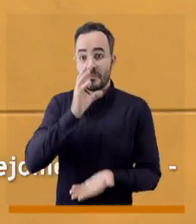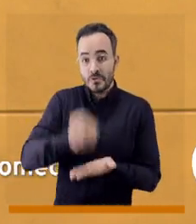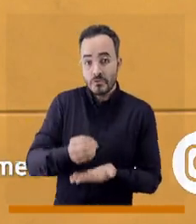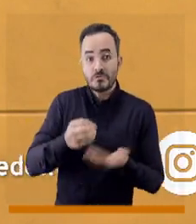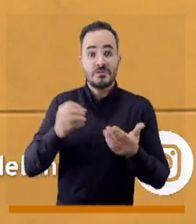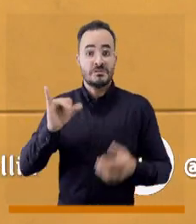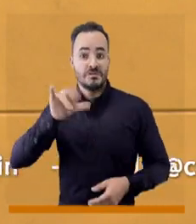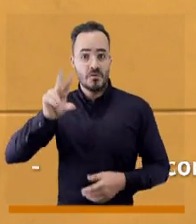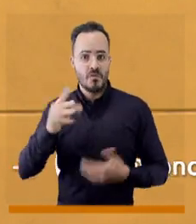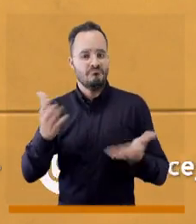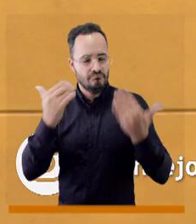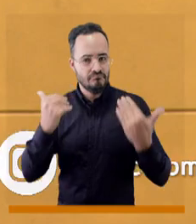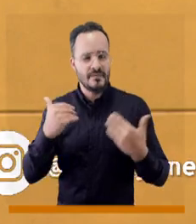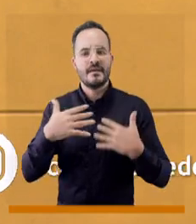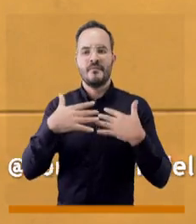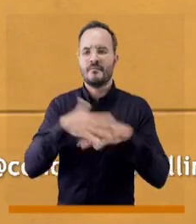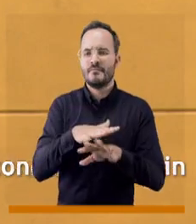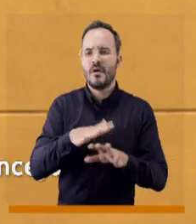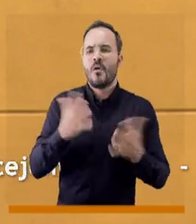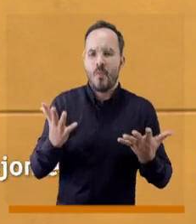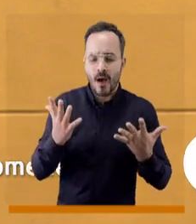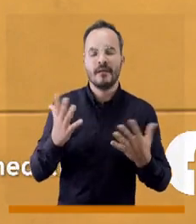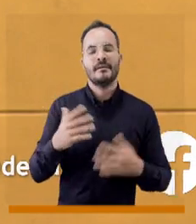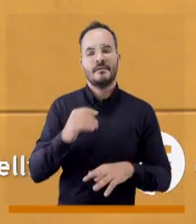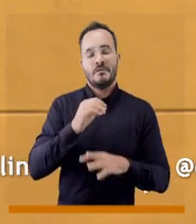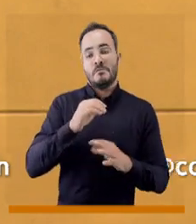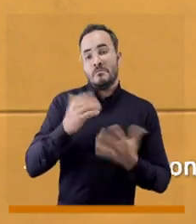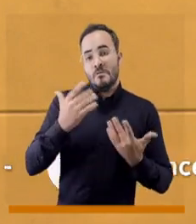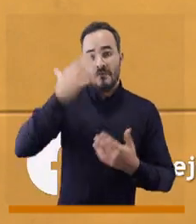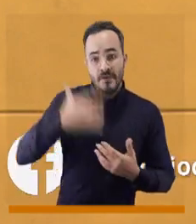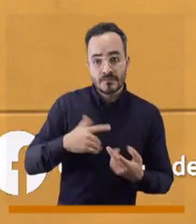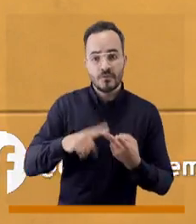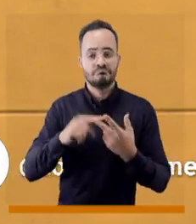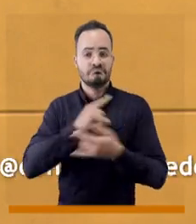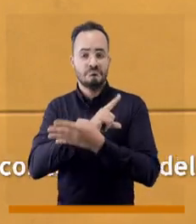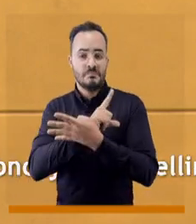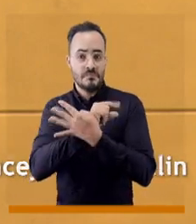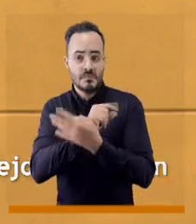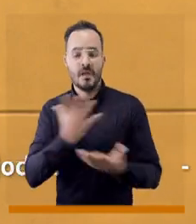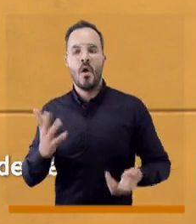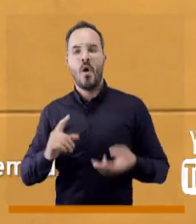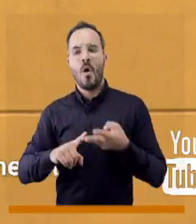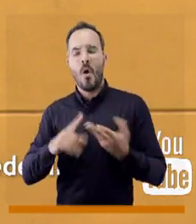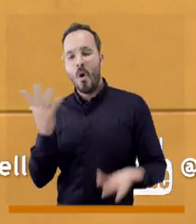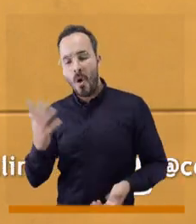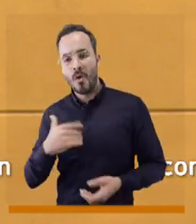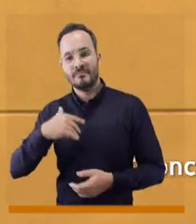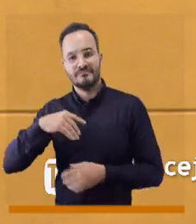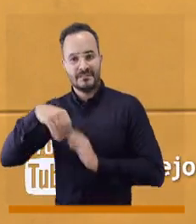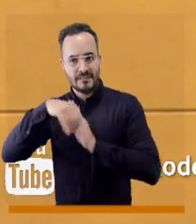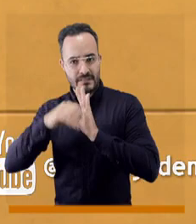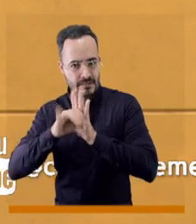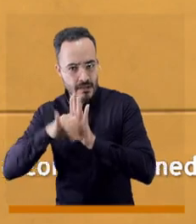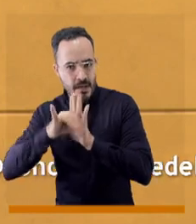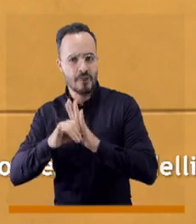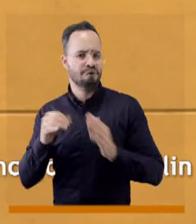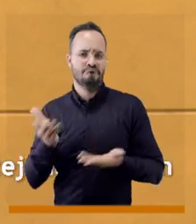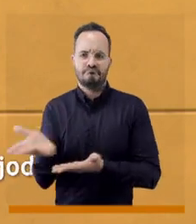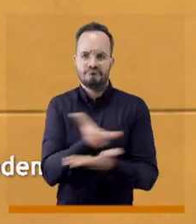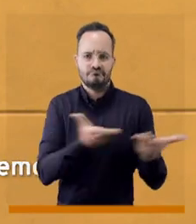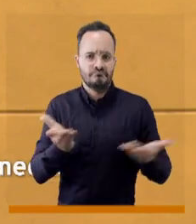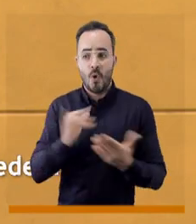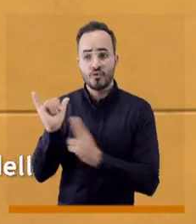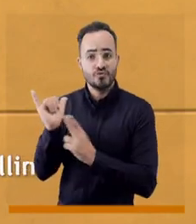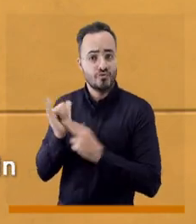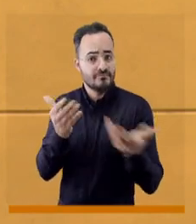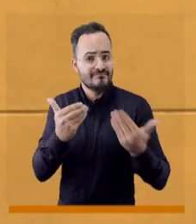en nuestras redes sociales, en Instagram y Twitter como @consejomedellin y en Facebook y en nuestro canal de YouTube como Consejo de Medellín. Sigan